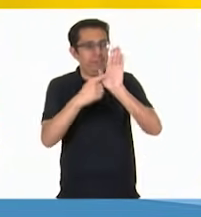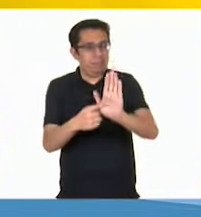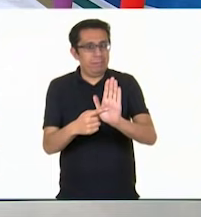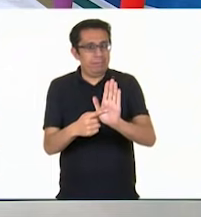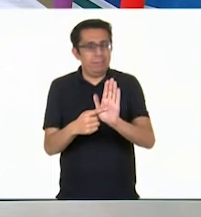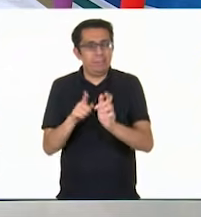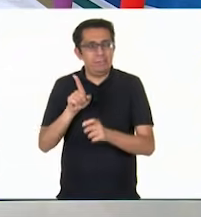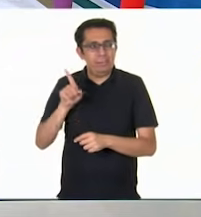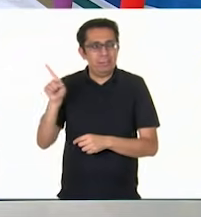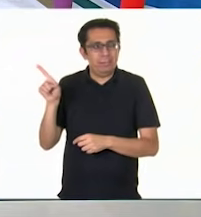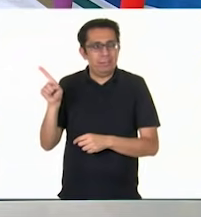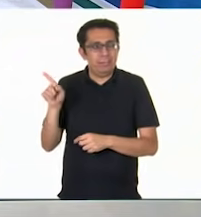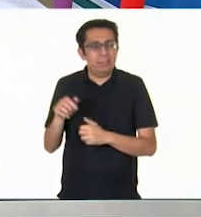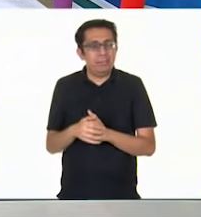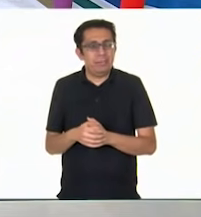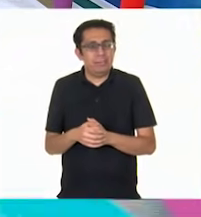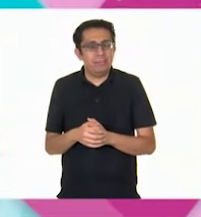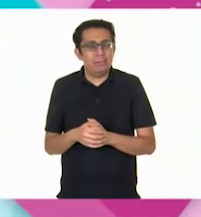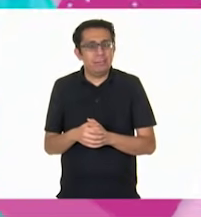Mira, este trapezoide.